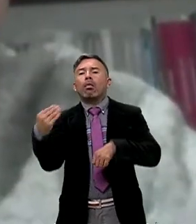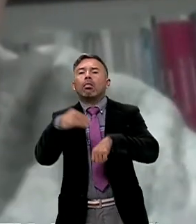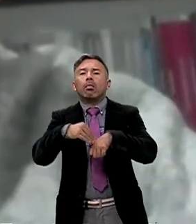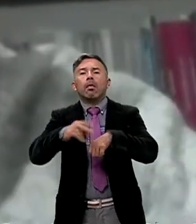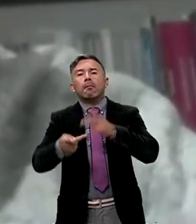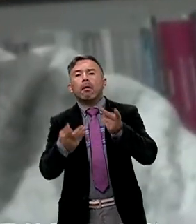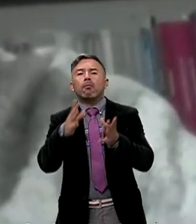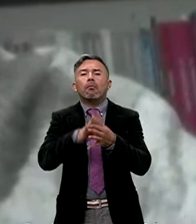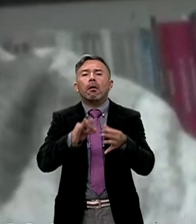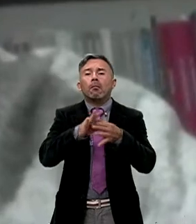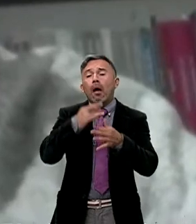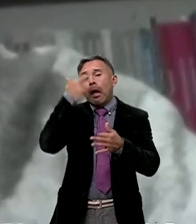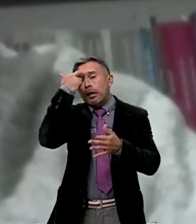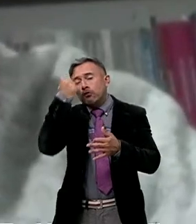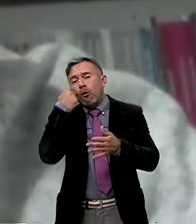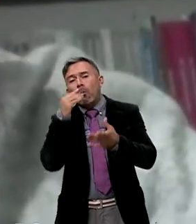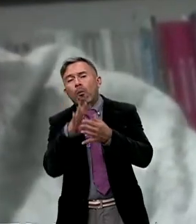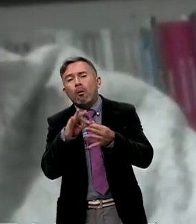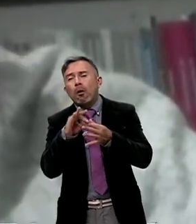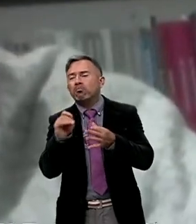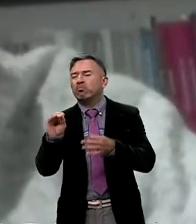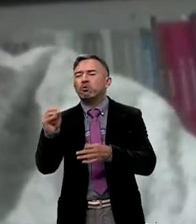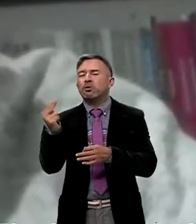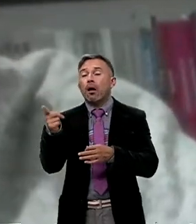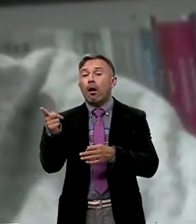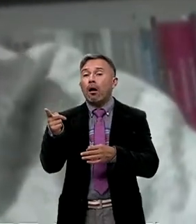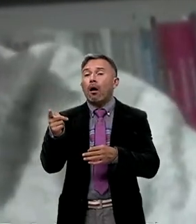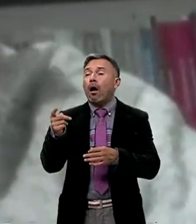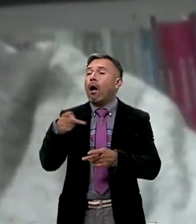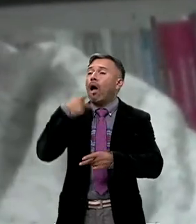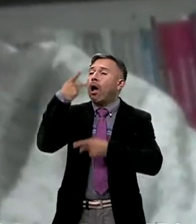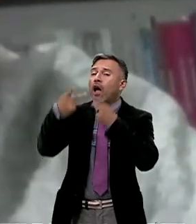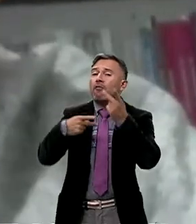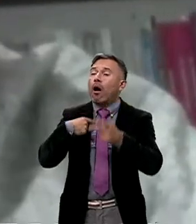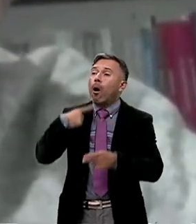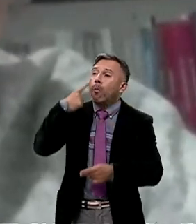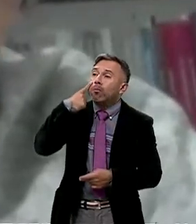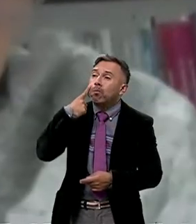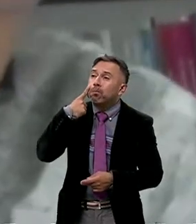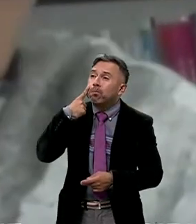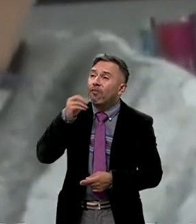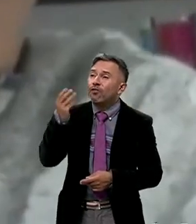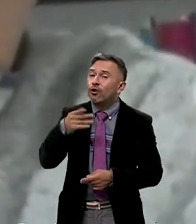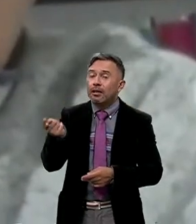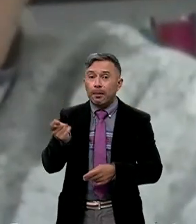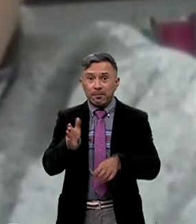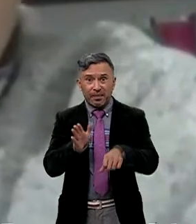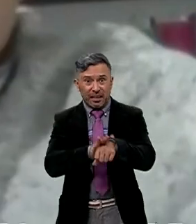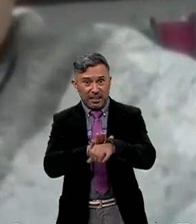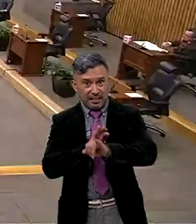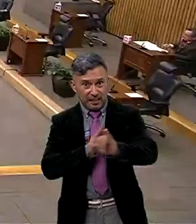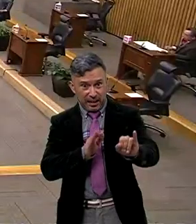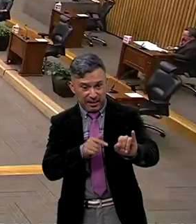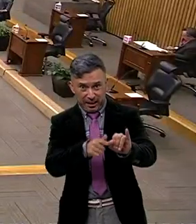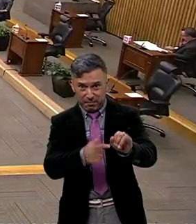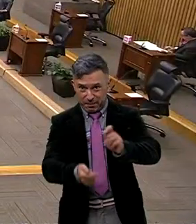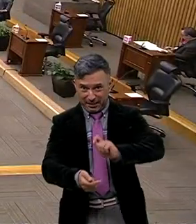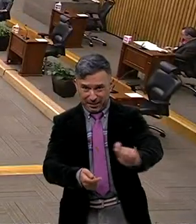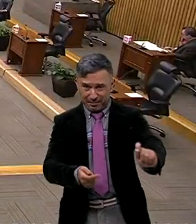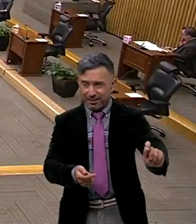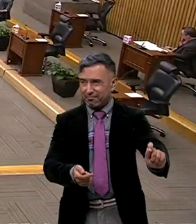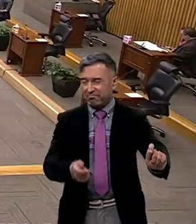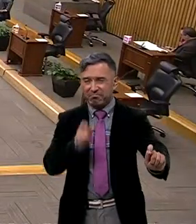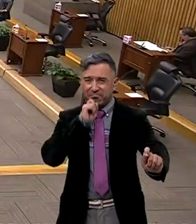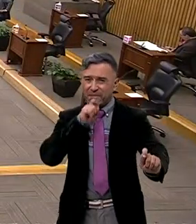pero que sus acciones nos demuestran que de izquierda ni para escribir es cuanto presidente gracias muchas gracias